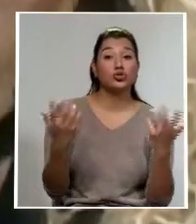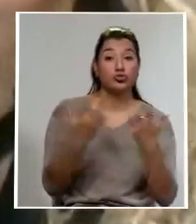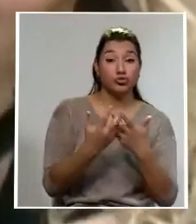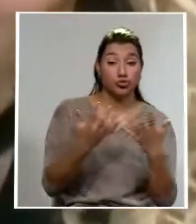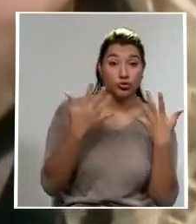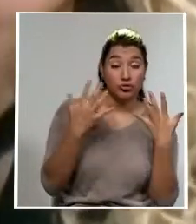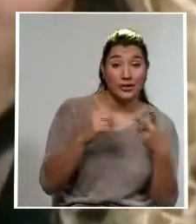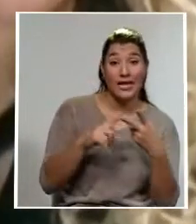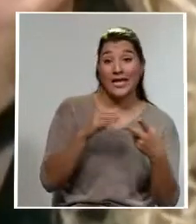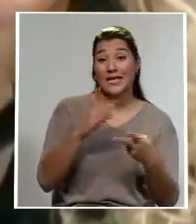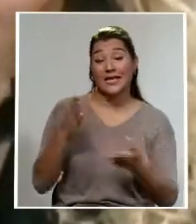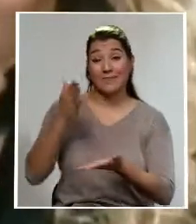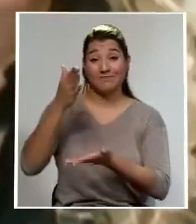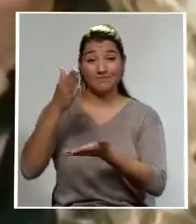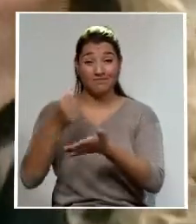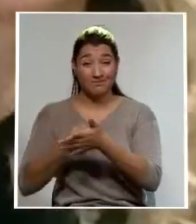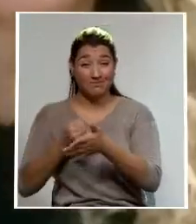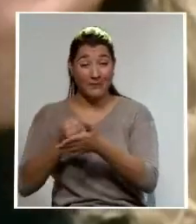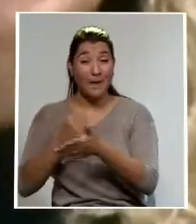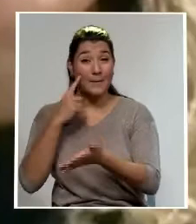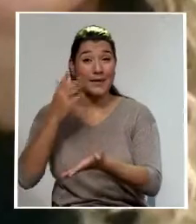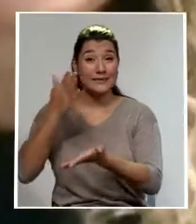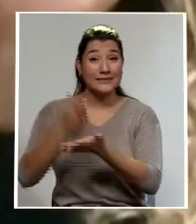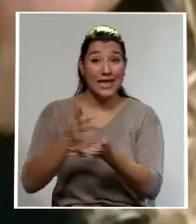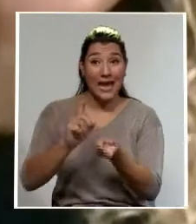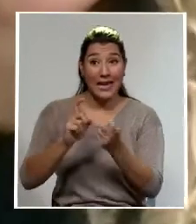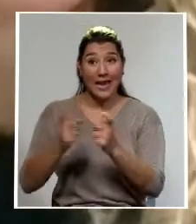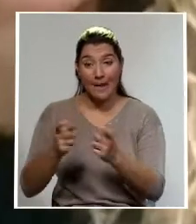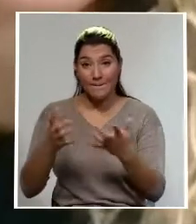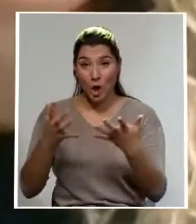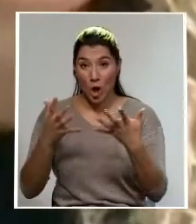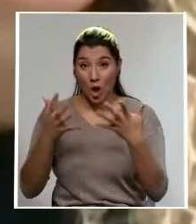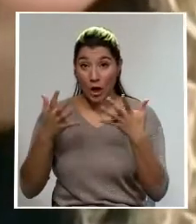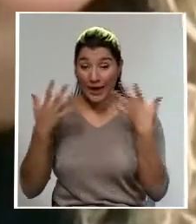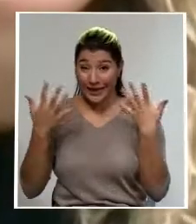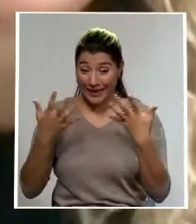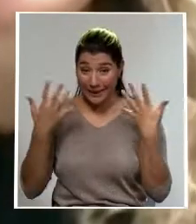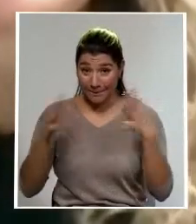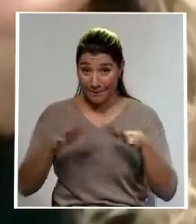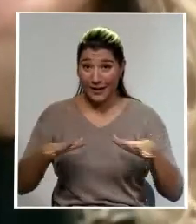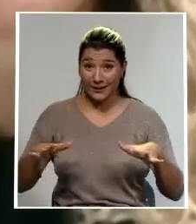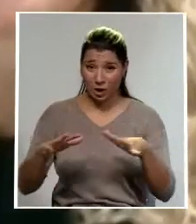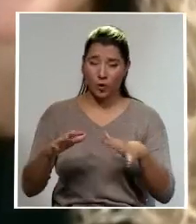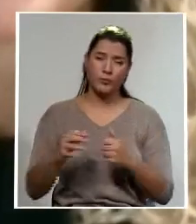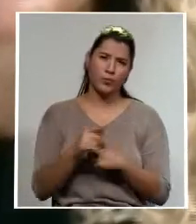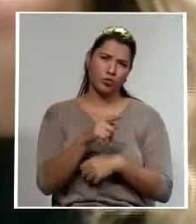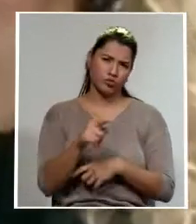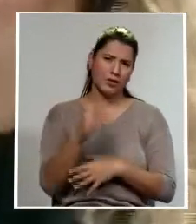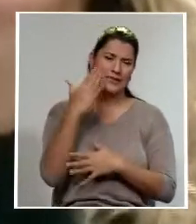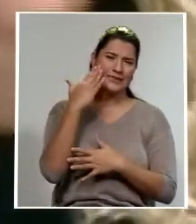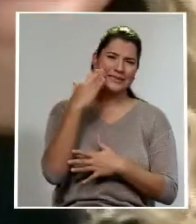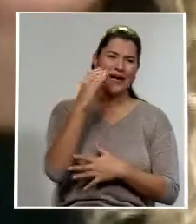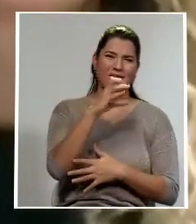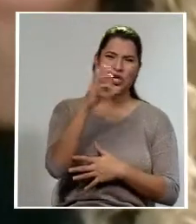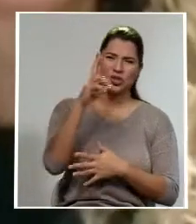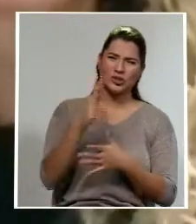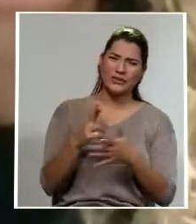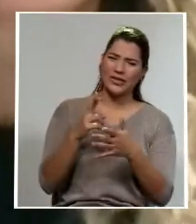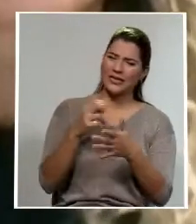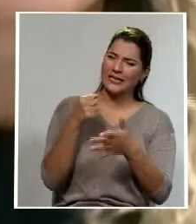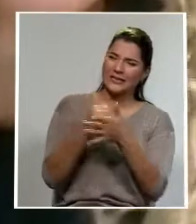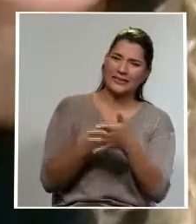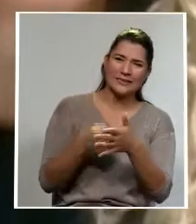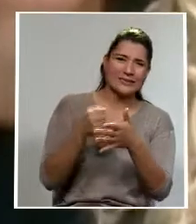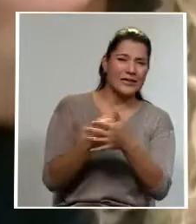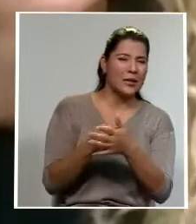Rica, como usted lo mencionaba, bueno, ha sido pionero a nivel mundial en temas de el cambio climático, en